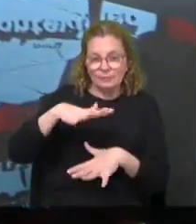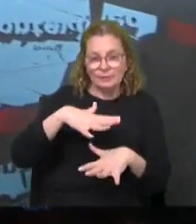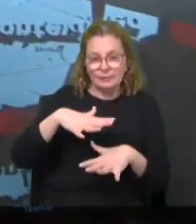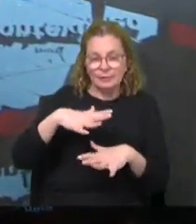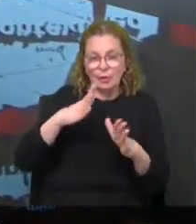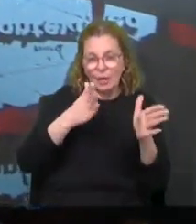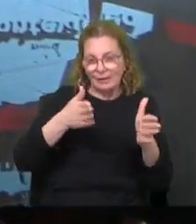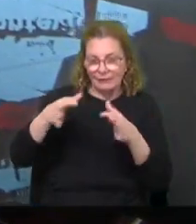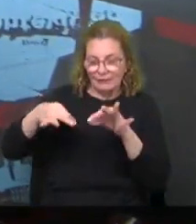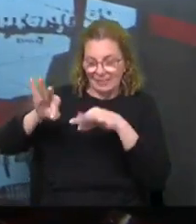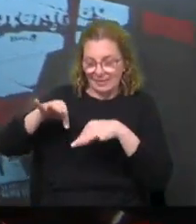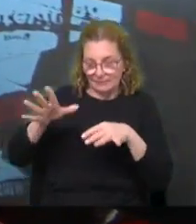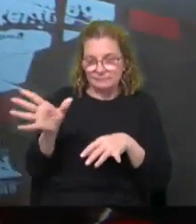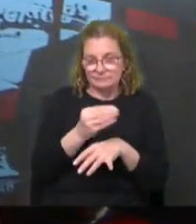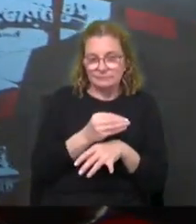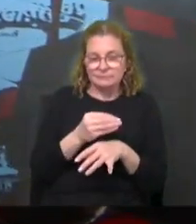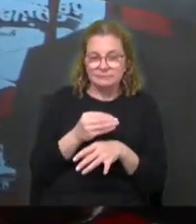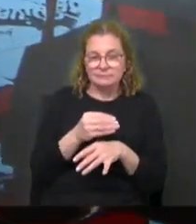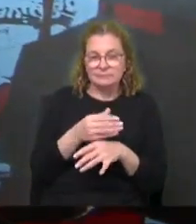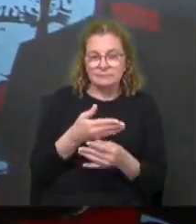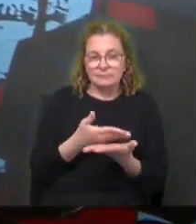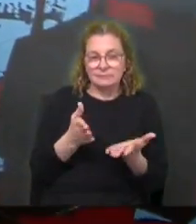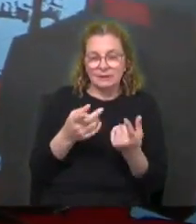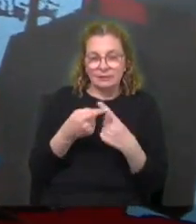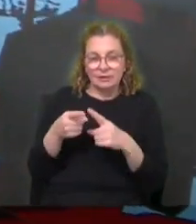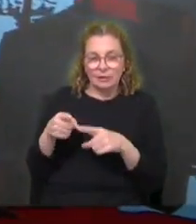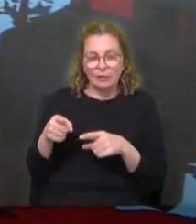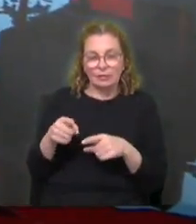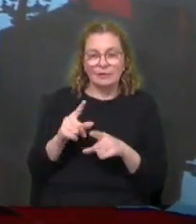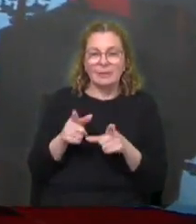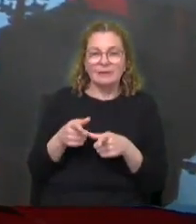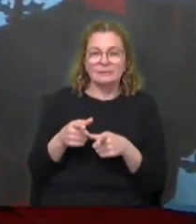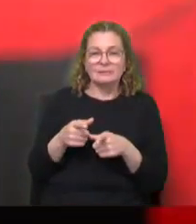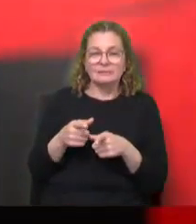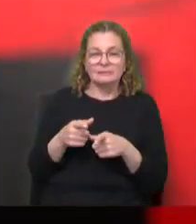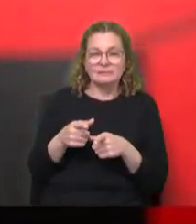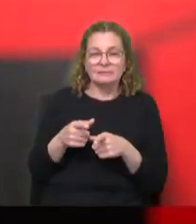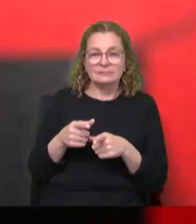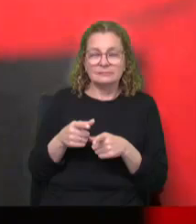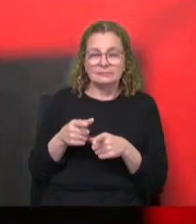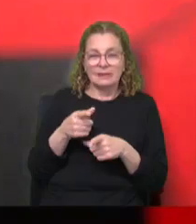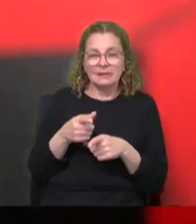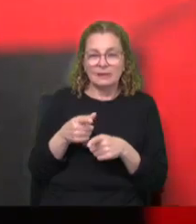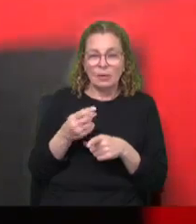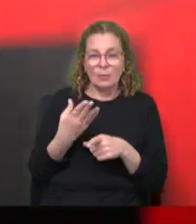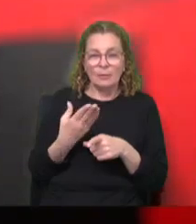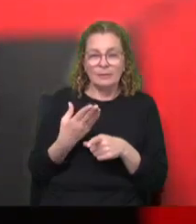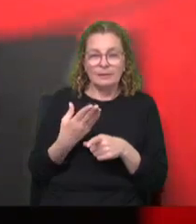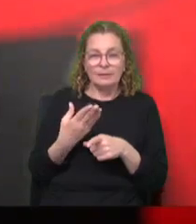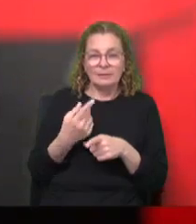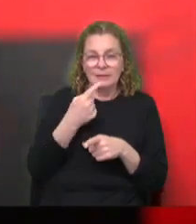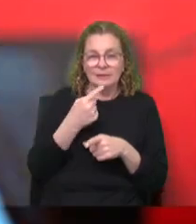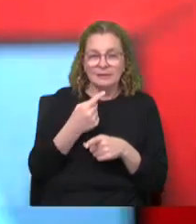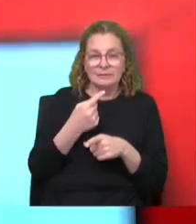stands. Perfecto. Con eso, sí. Y en ese escenario pasan otras cosas durante el fin de semana también. Bueno, y así como para